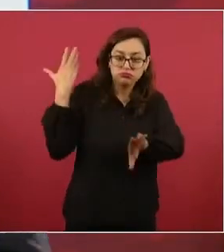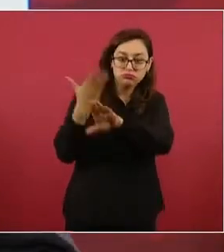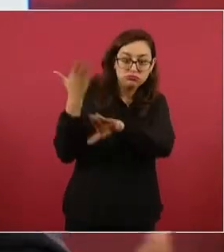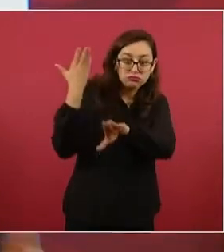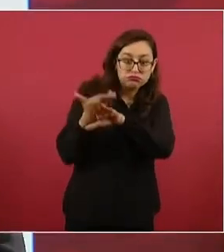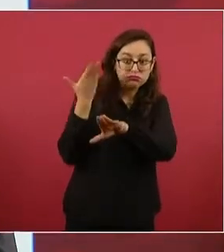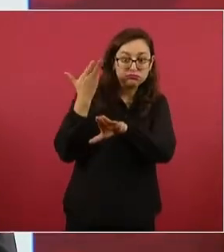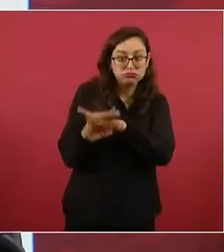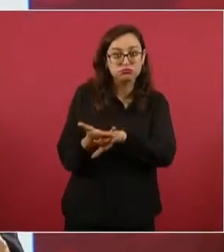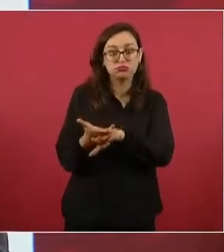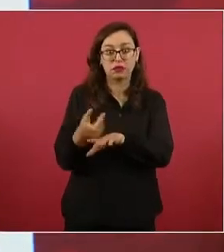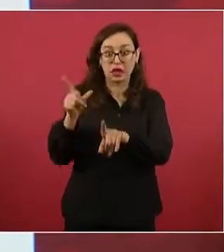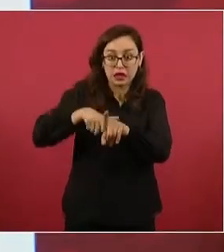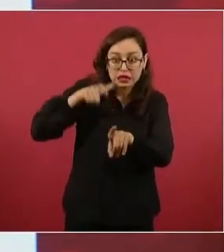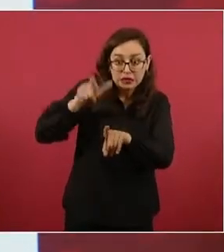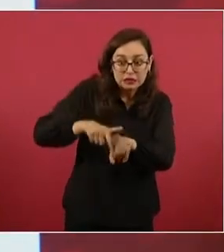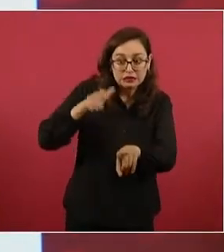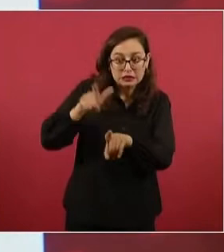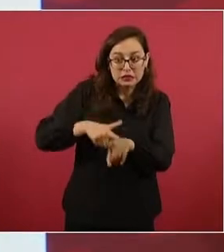de